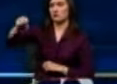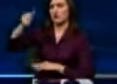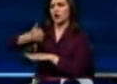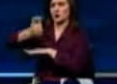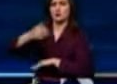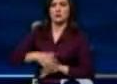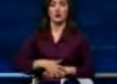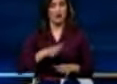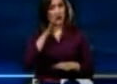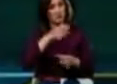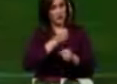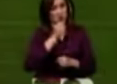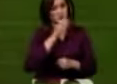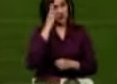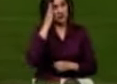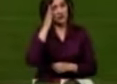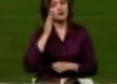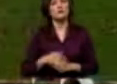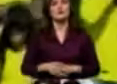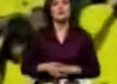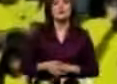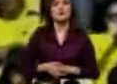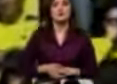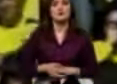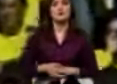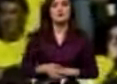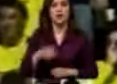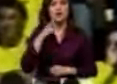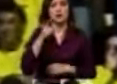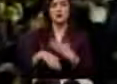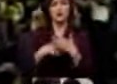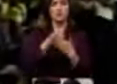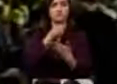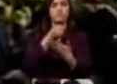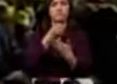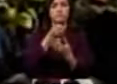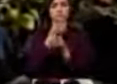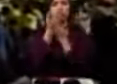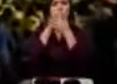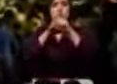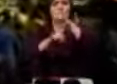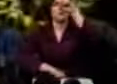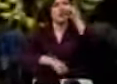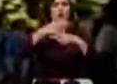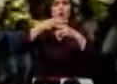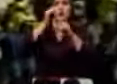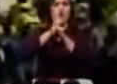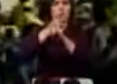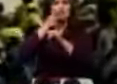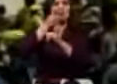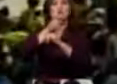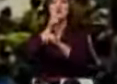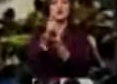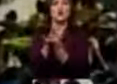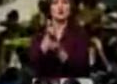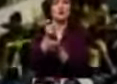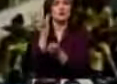la Federación sabía. Además, aseguró que la compañía prepara una rueda de prensa para revelar el nombre de la entidad que compró las